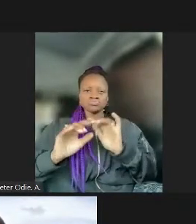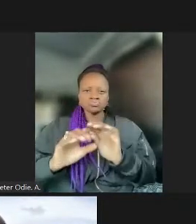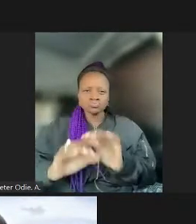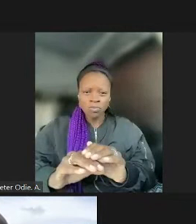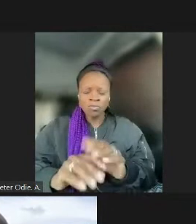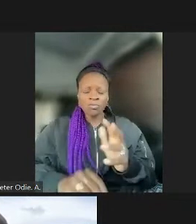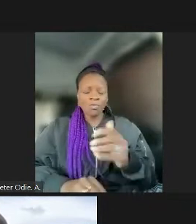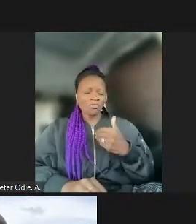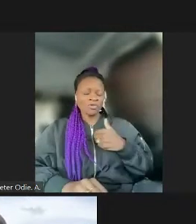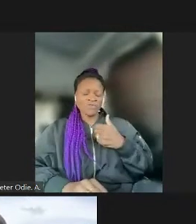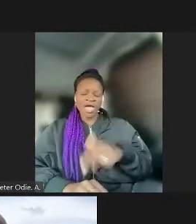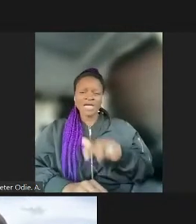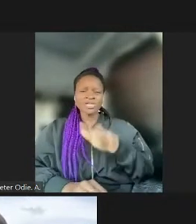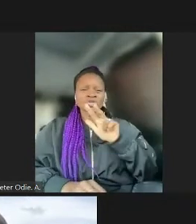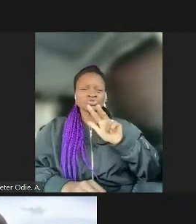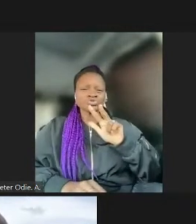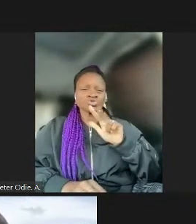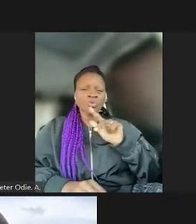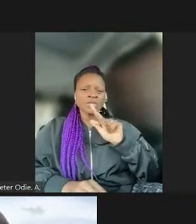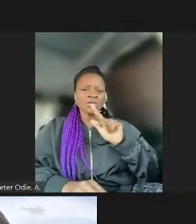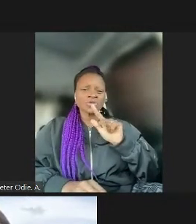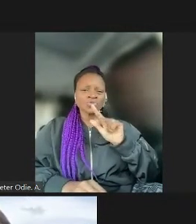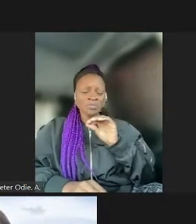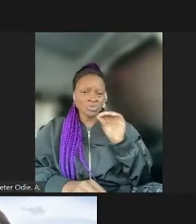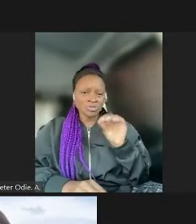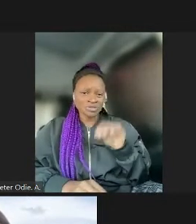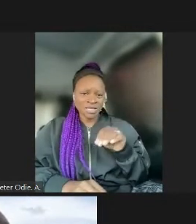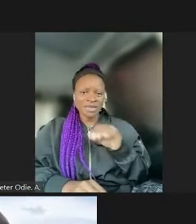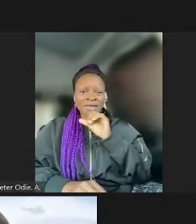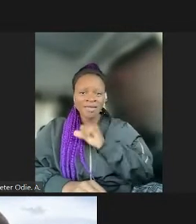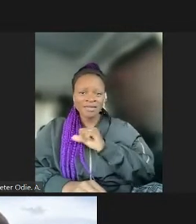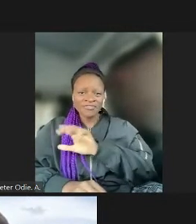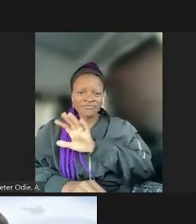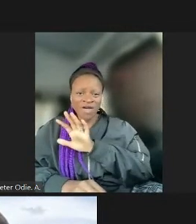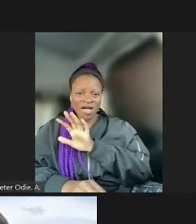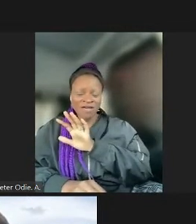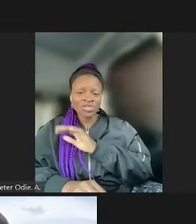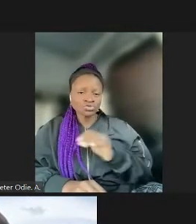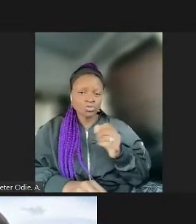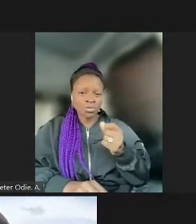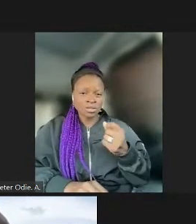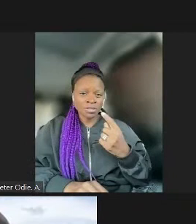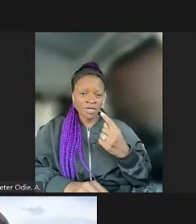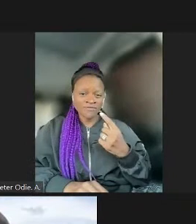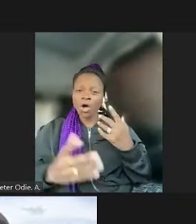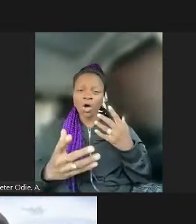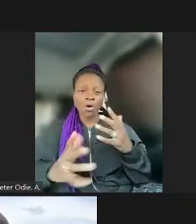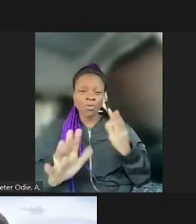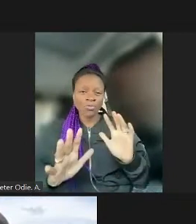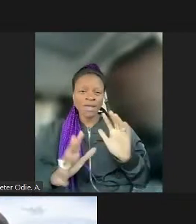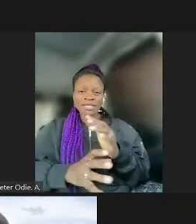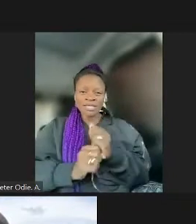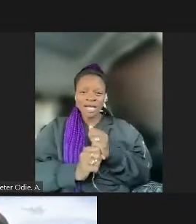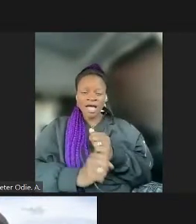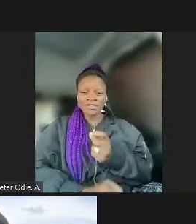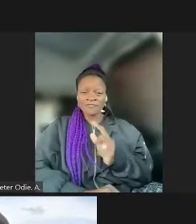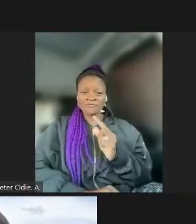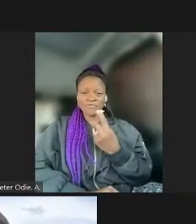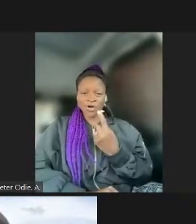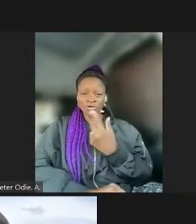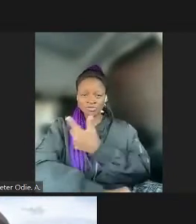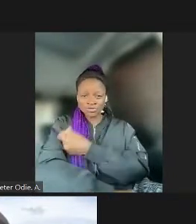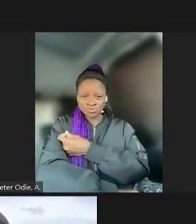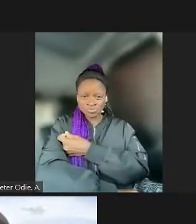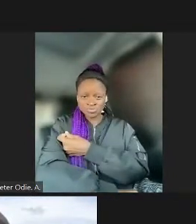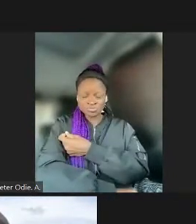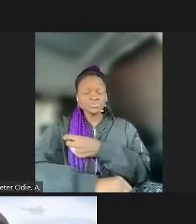gente de lo que esperábamos. Tenemos como 23% de los niños de 5 a 11 años que han recibido su primera dosis. Hemos